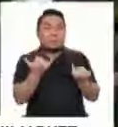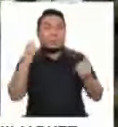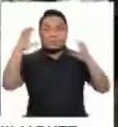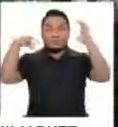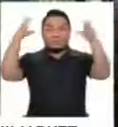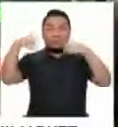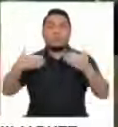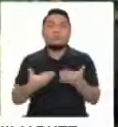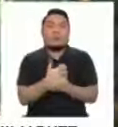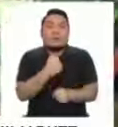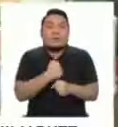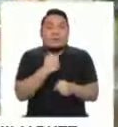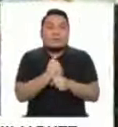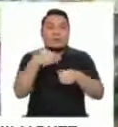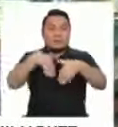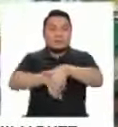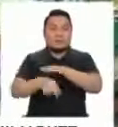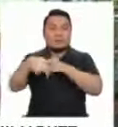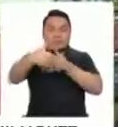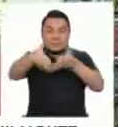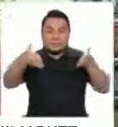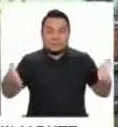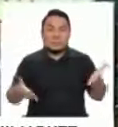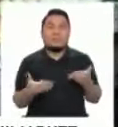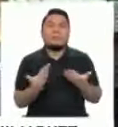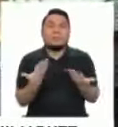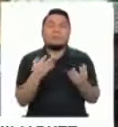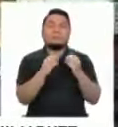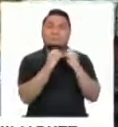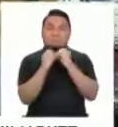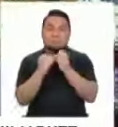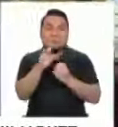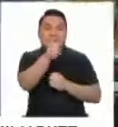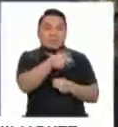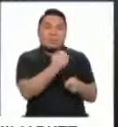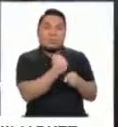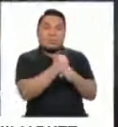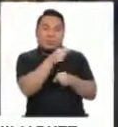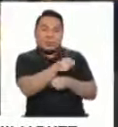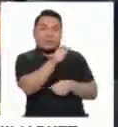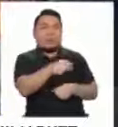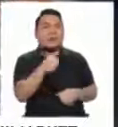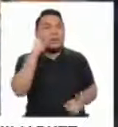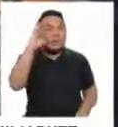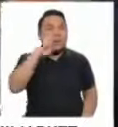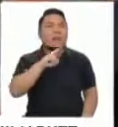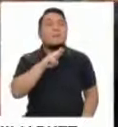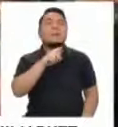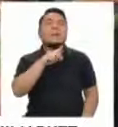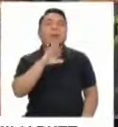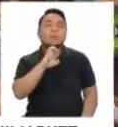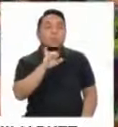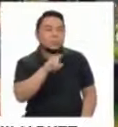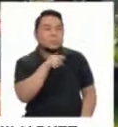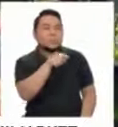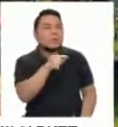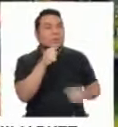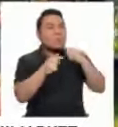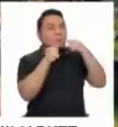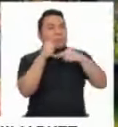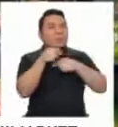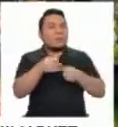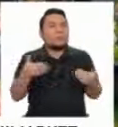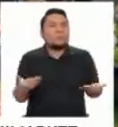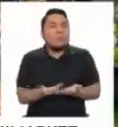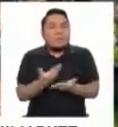nuevas funciones dentro de este mini market. Por ejemplo, Belalú McQueen, ¿qué tal? Buenas tardes. Cuéntanos esta experiencia